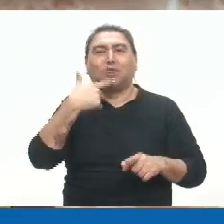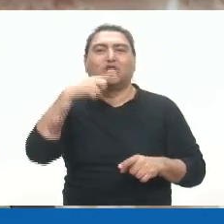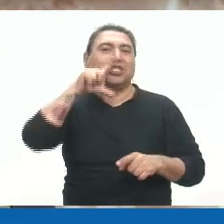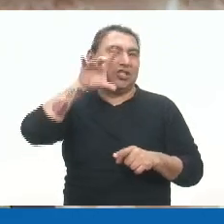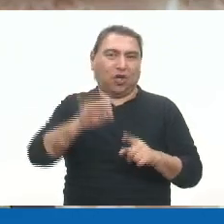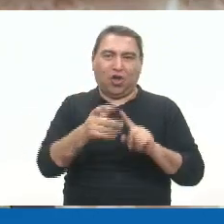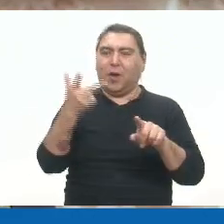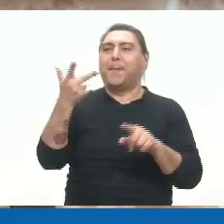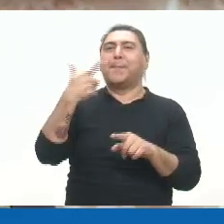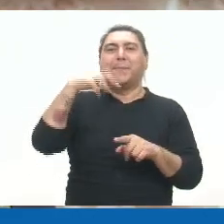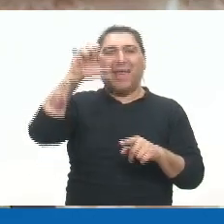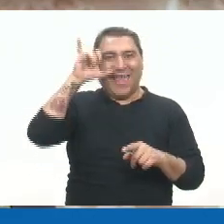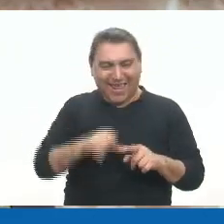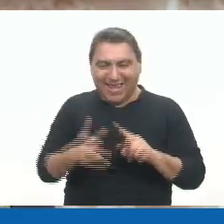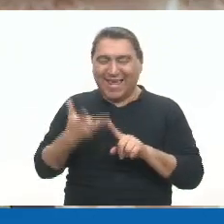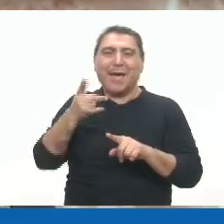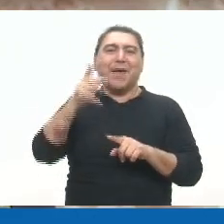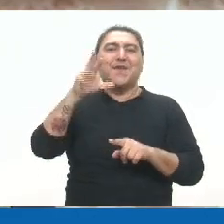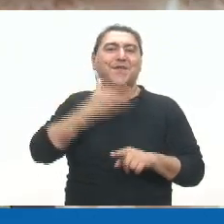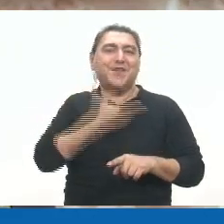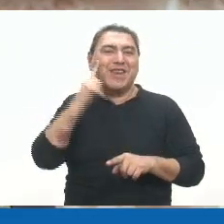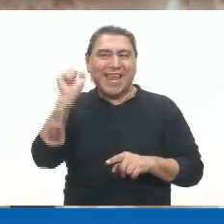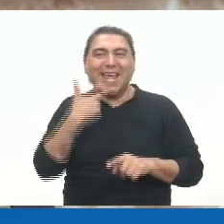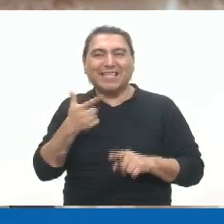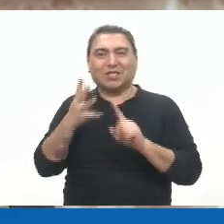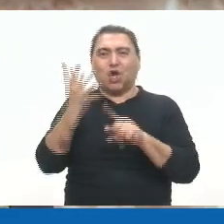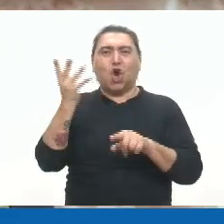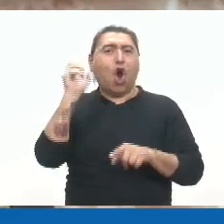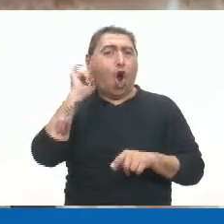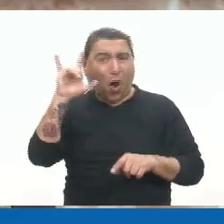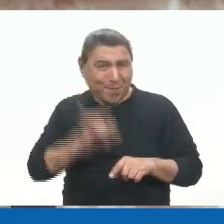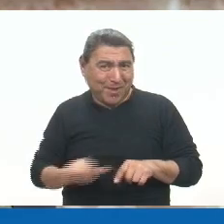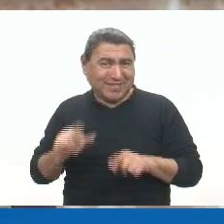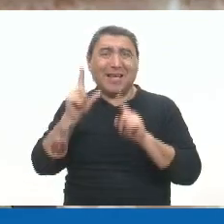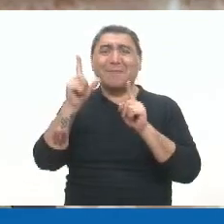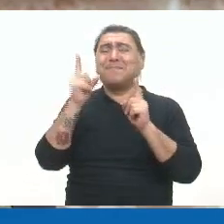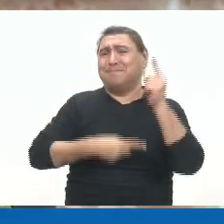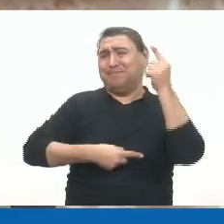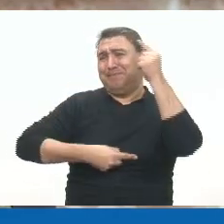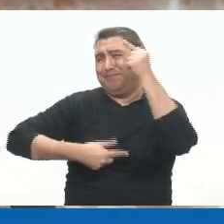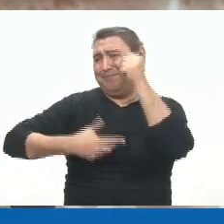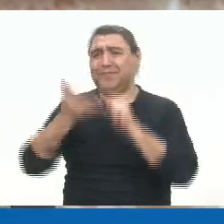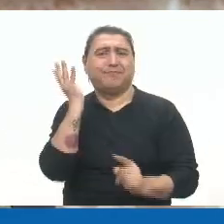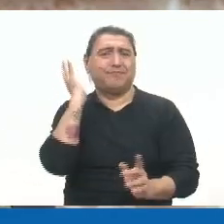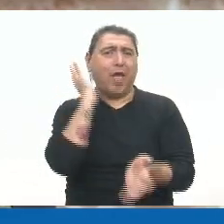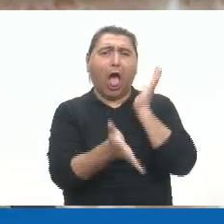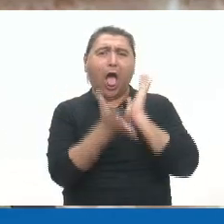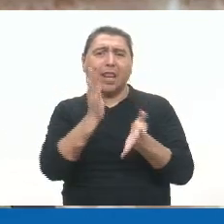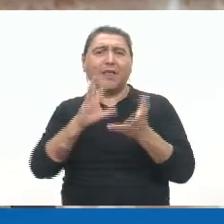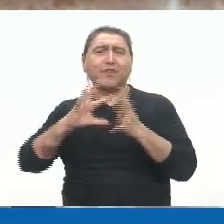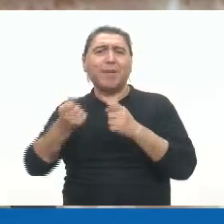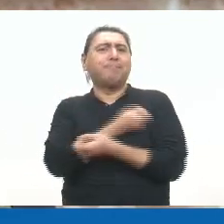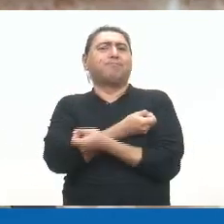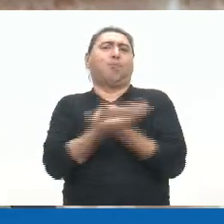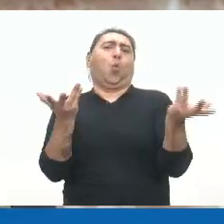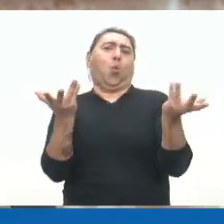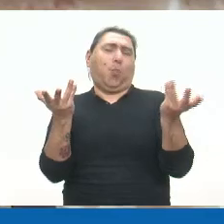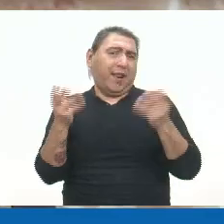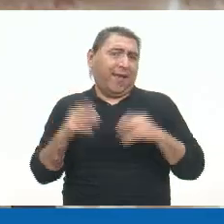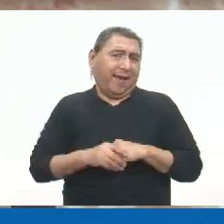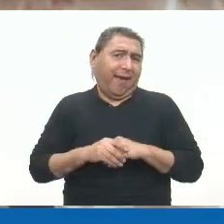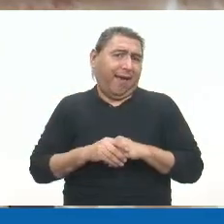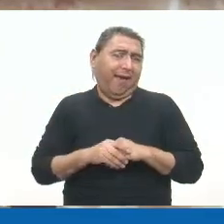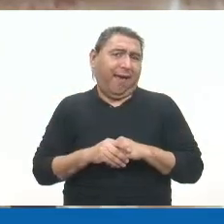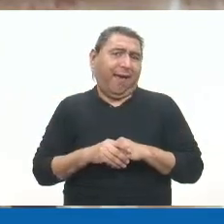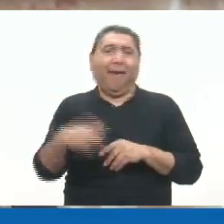Pérez Teresa frías begonia Gómez entre tantas otras fueron violentadas públicamente pero